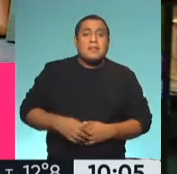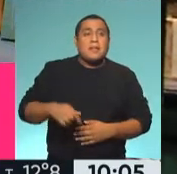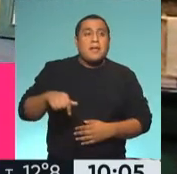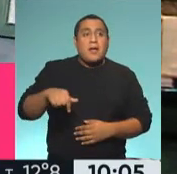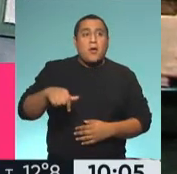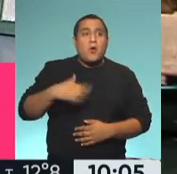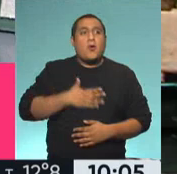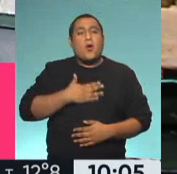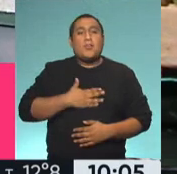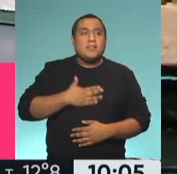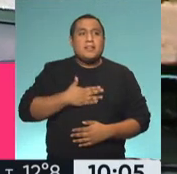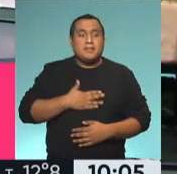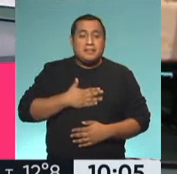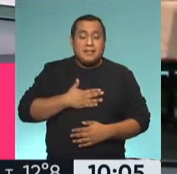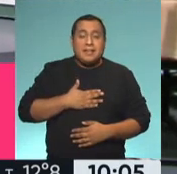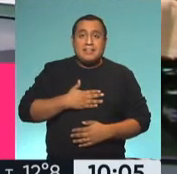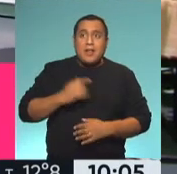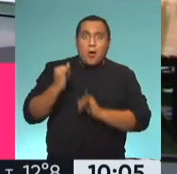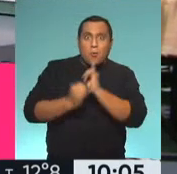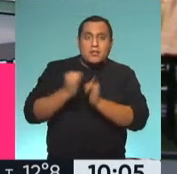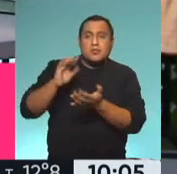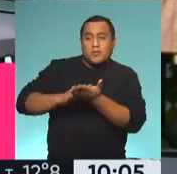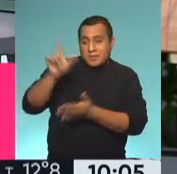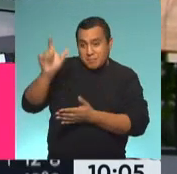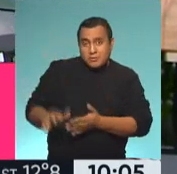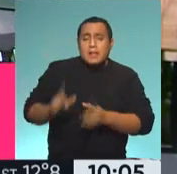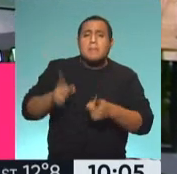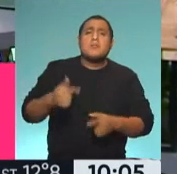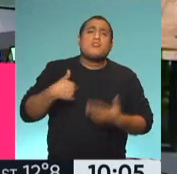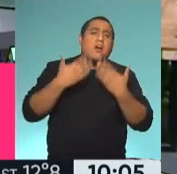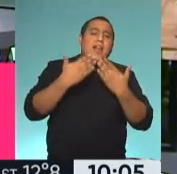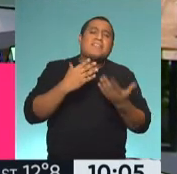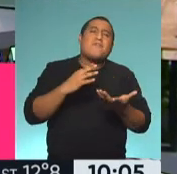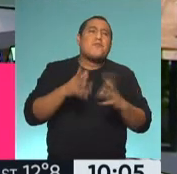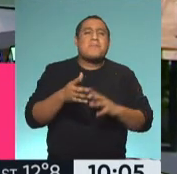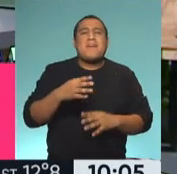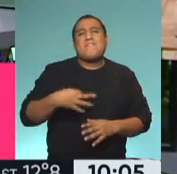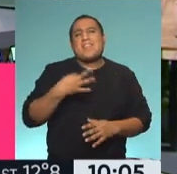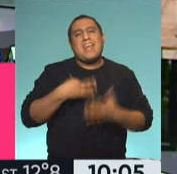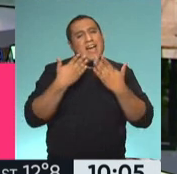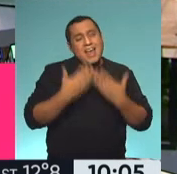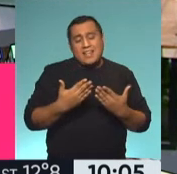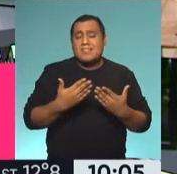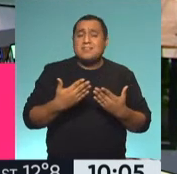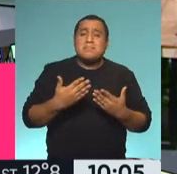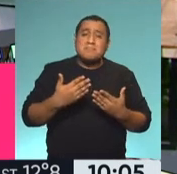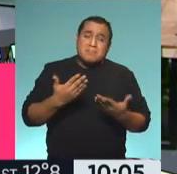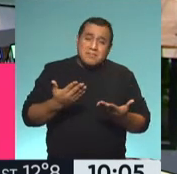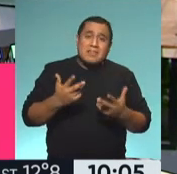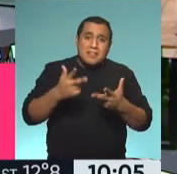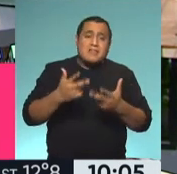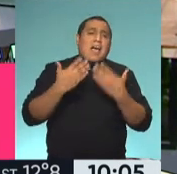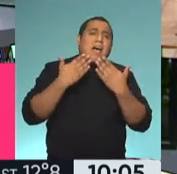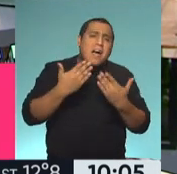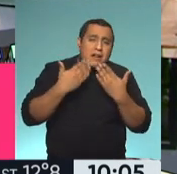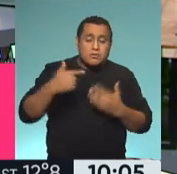poder compartirlo y siempre quiero agradecer a la vida, como diría María Elena Walsh, hay que agradecer. Y quiero agradecer estar